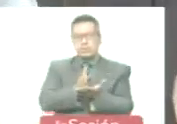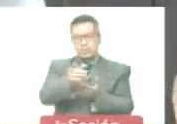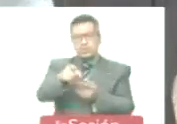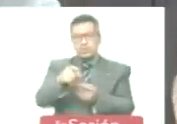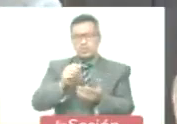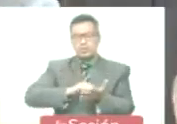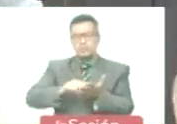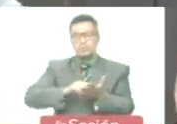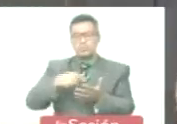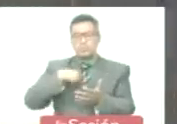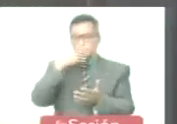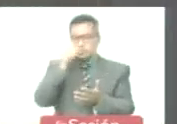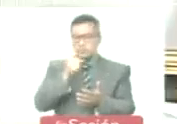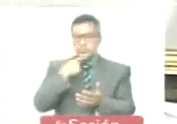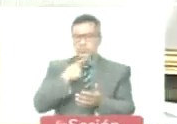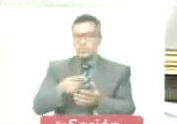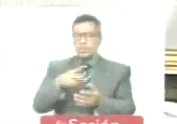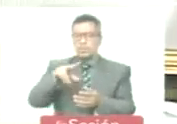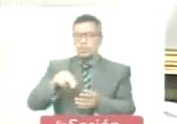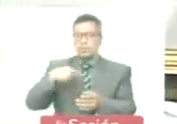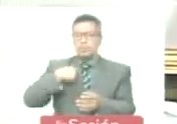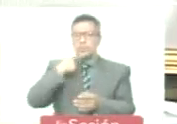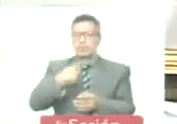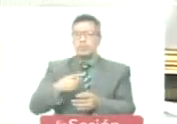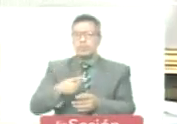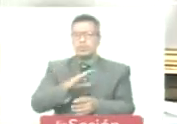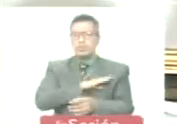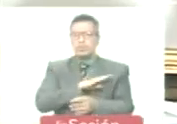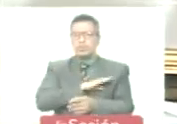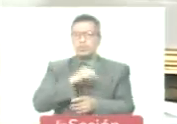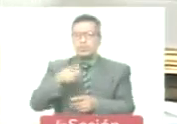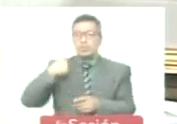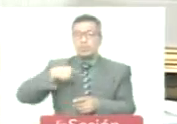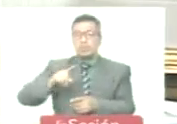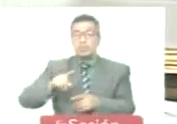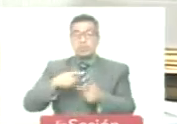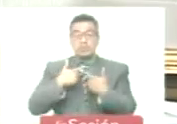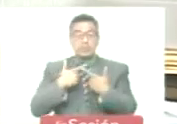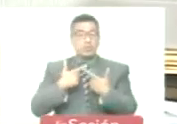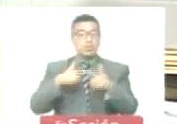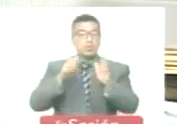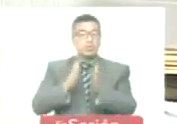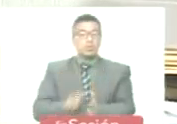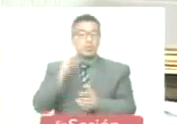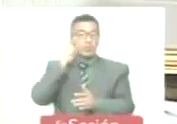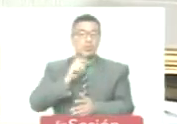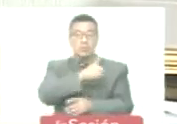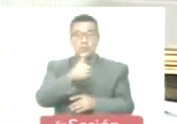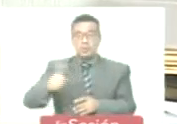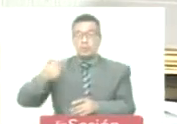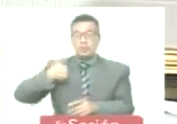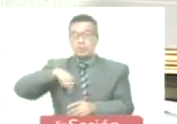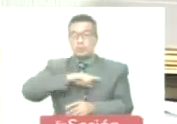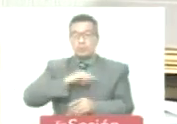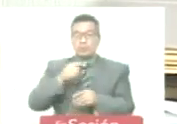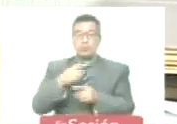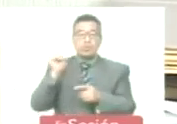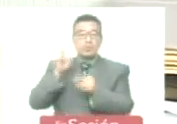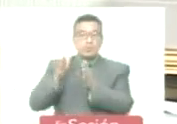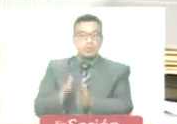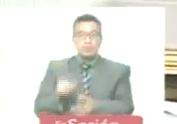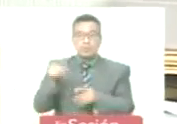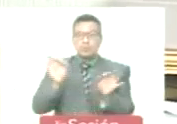acotación. Nadie le ha negado a usted la posesión particular que tiene sobre el libertador Simón Bolívar, como lo tiene cada venezolano. Eso